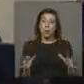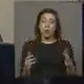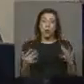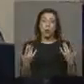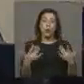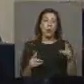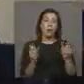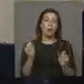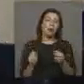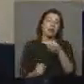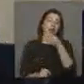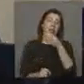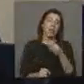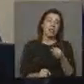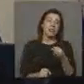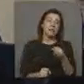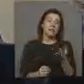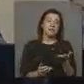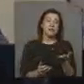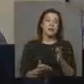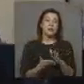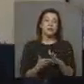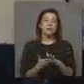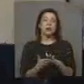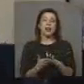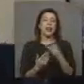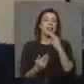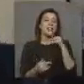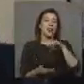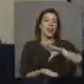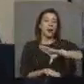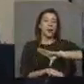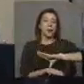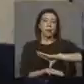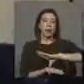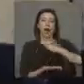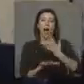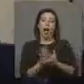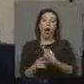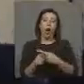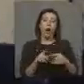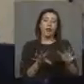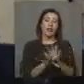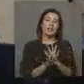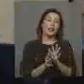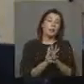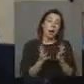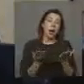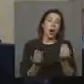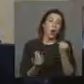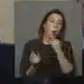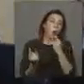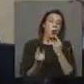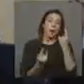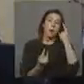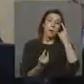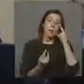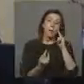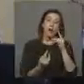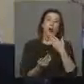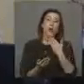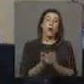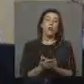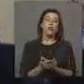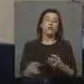Cualquiera podría decir, en alguna circunstancia como la que vive hoy día el país, que hay otras necesidades más urgentes, pero cuando se amputan